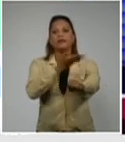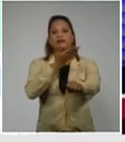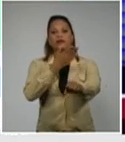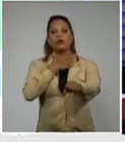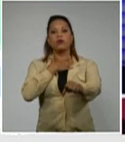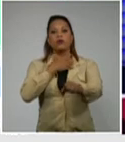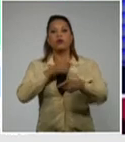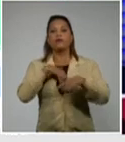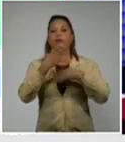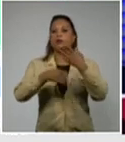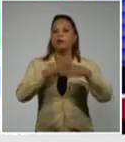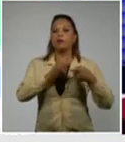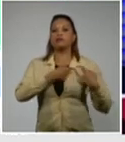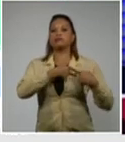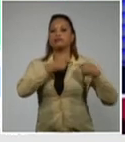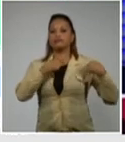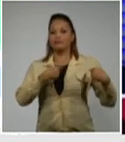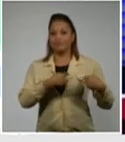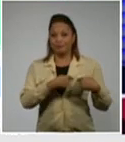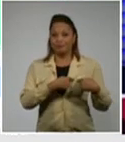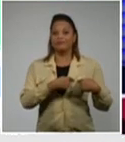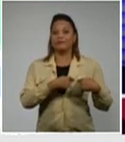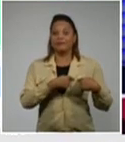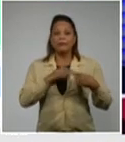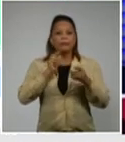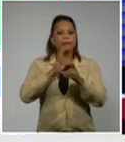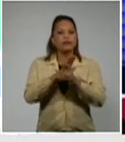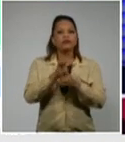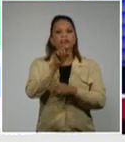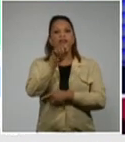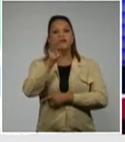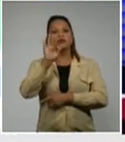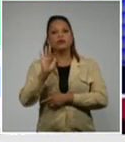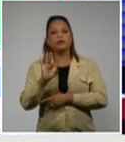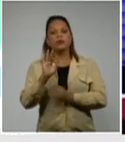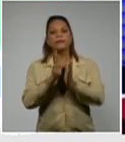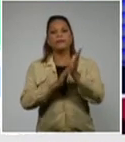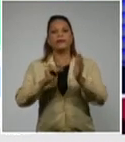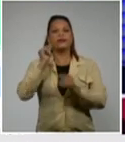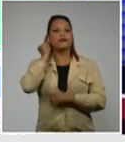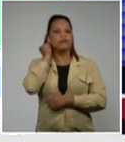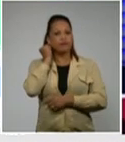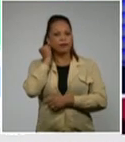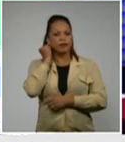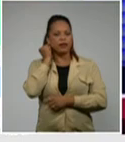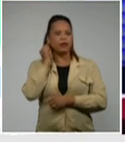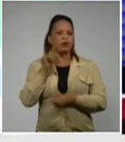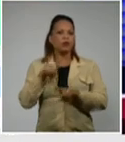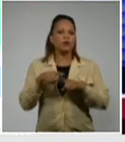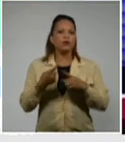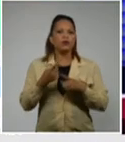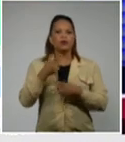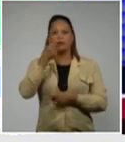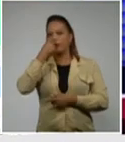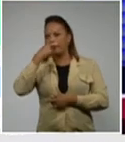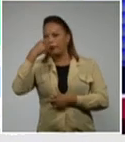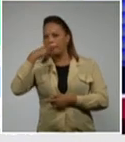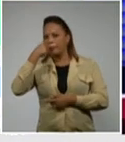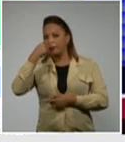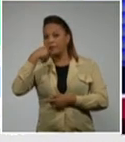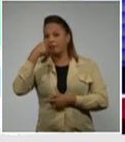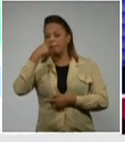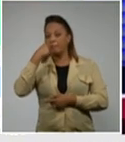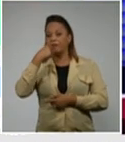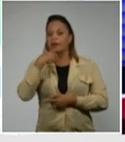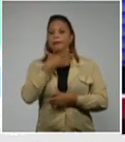cardiopatía isquémica, que comenzó el 18 de febrero con secreción nasal y